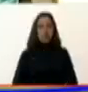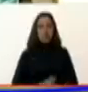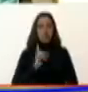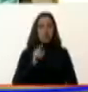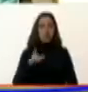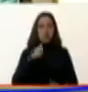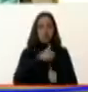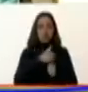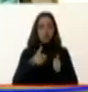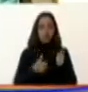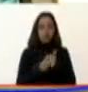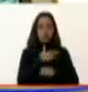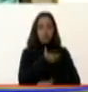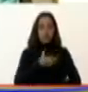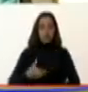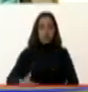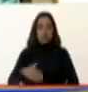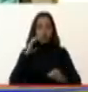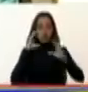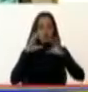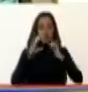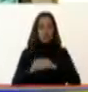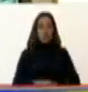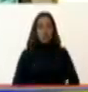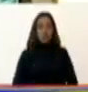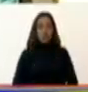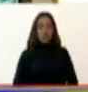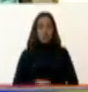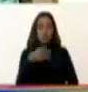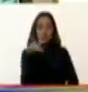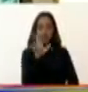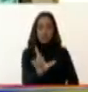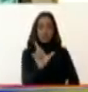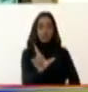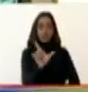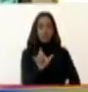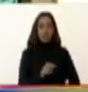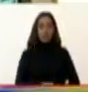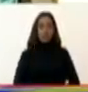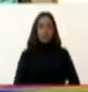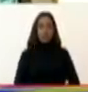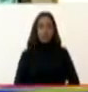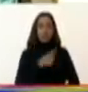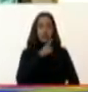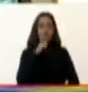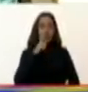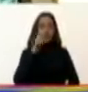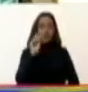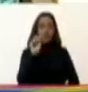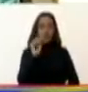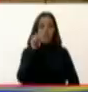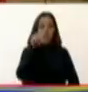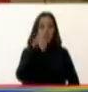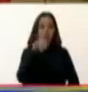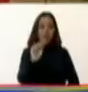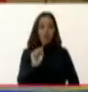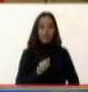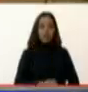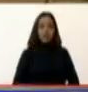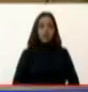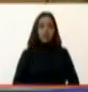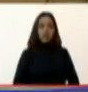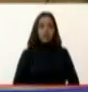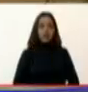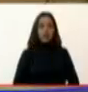vicepresidenta de comunicación del Partido Socialista Unido de Venezuela, Tania Valentina Díaz,